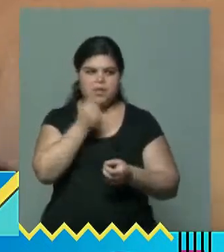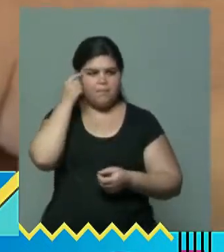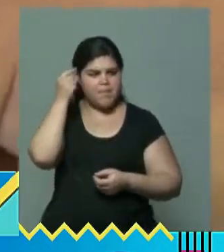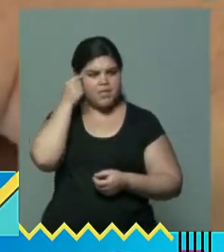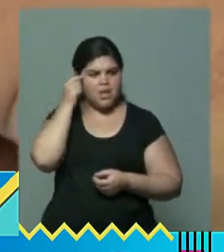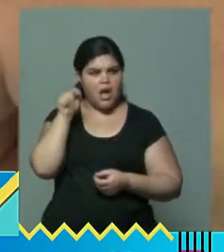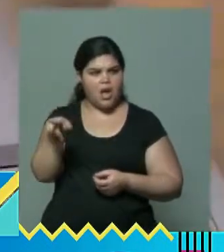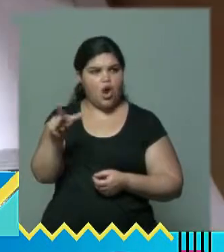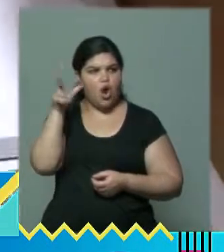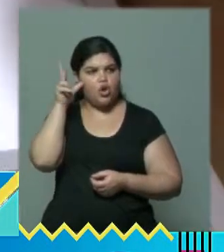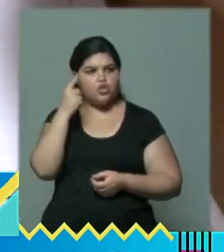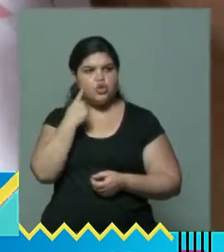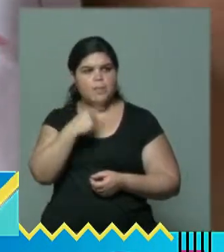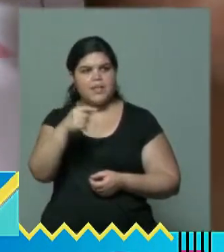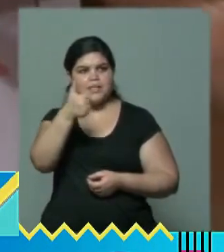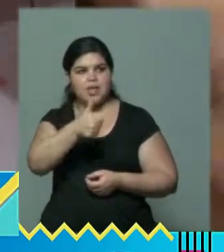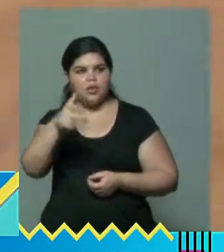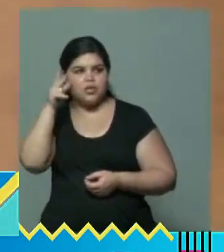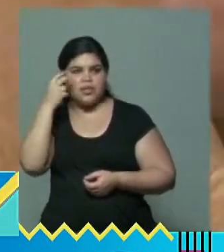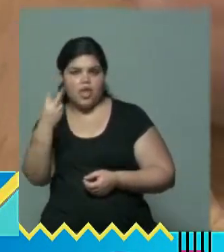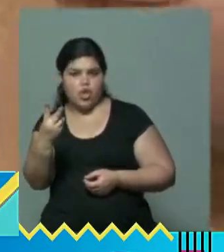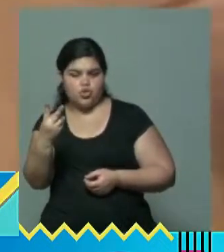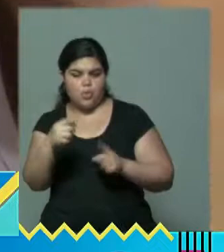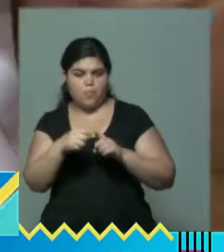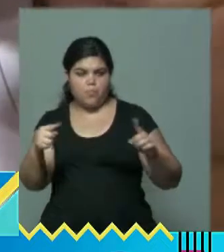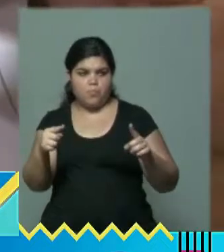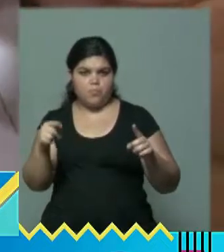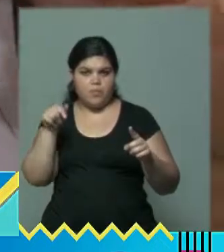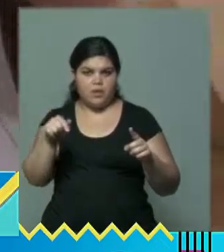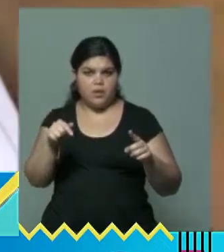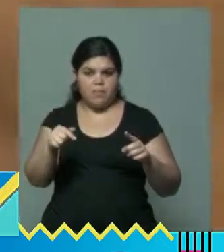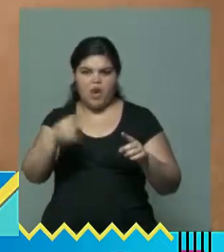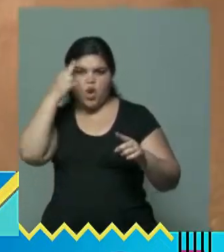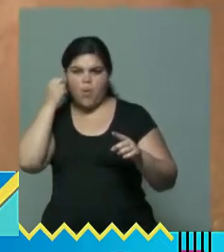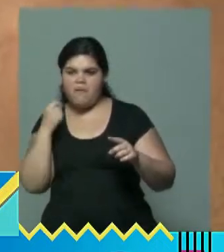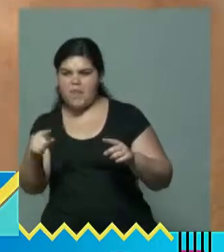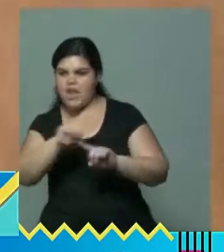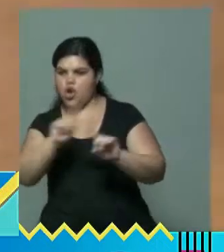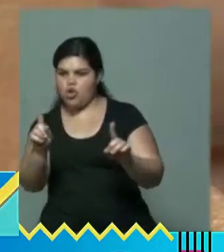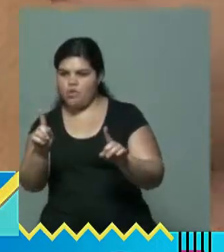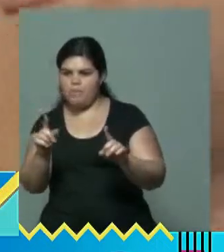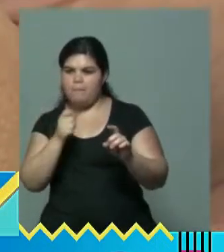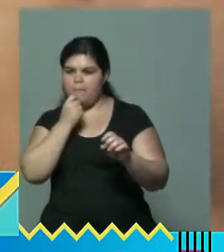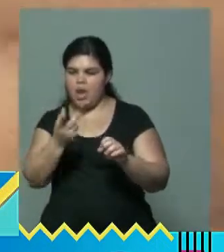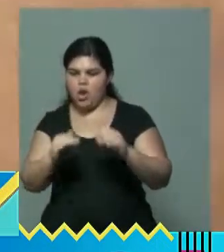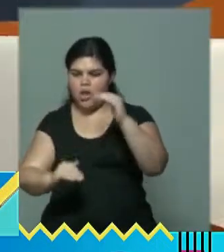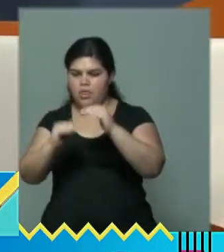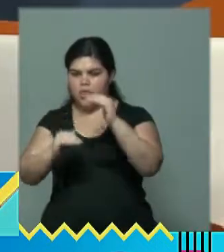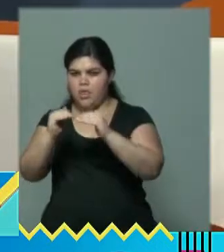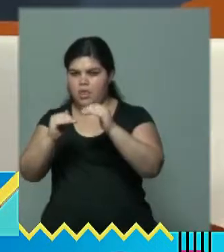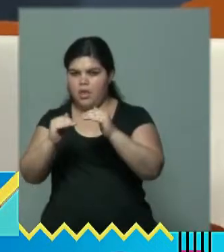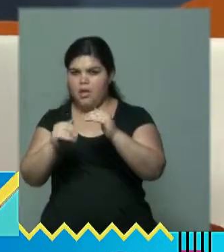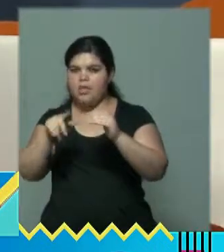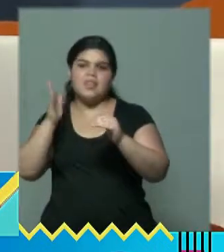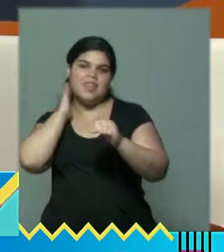dimos 8.682 calorías por metro cúbico en vez de las 9.300. Vamos a ajustarle. Esos 16 metros cúbicos